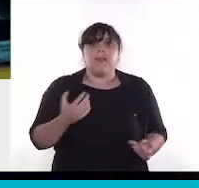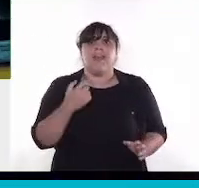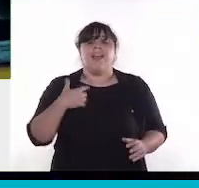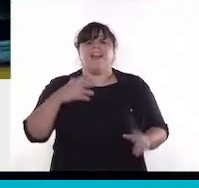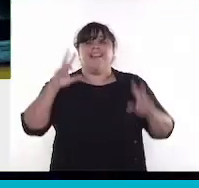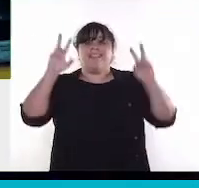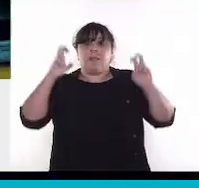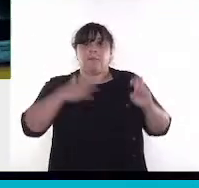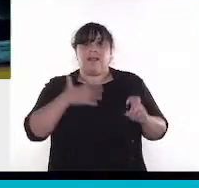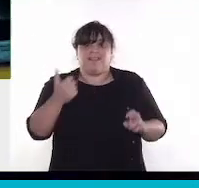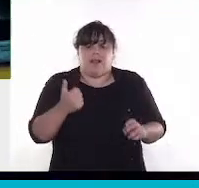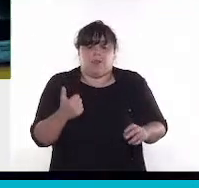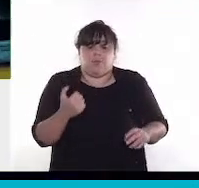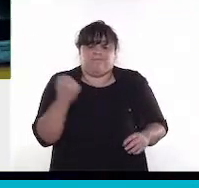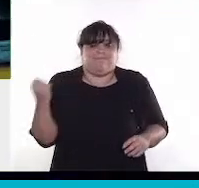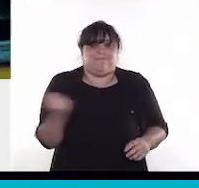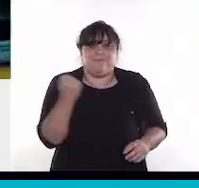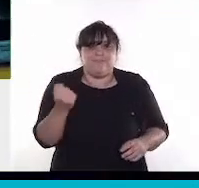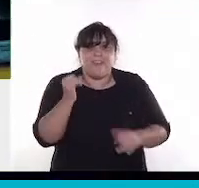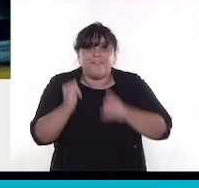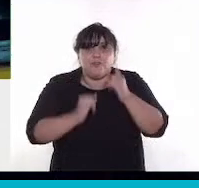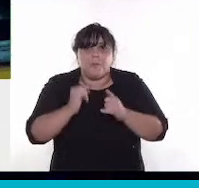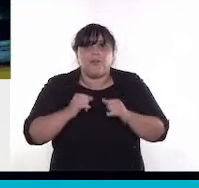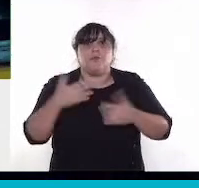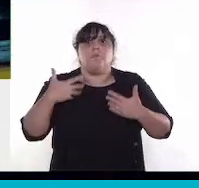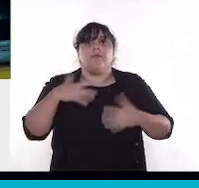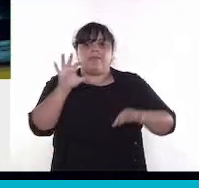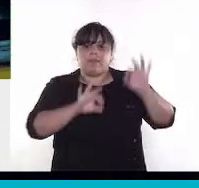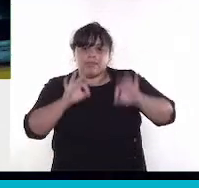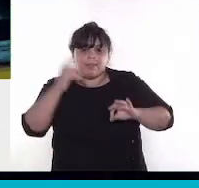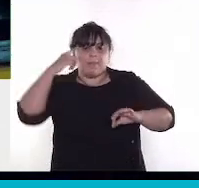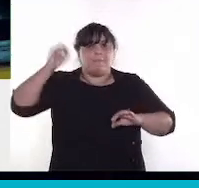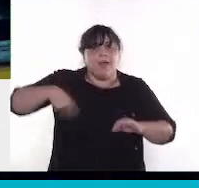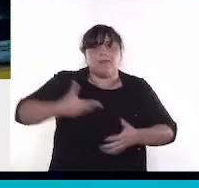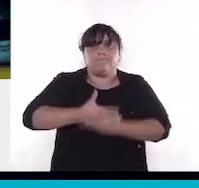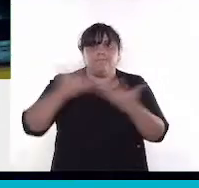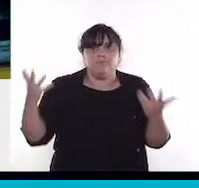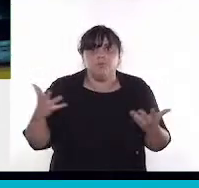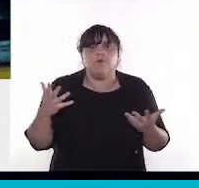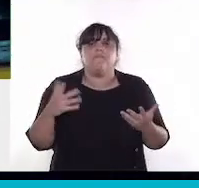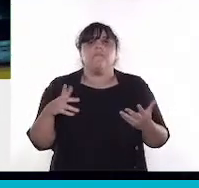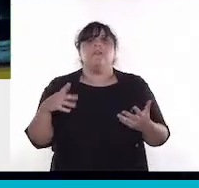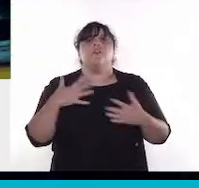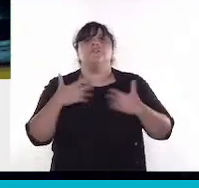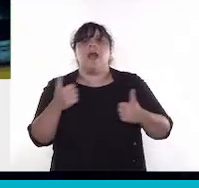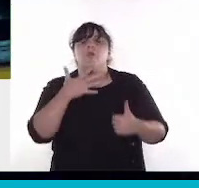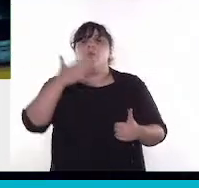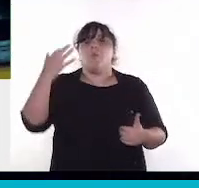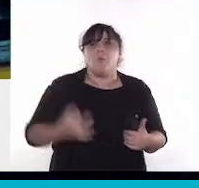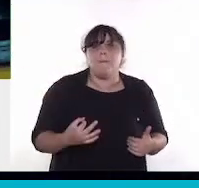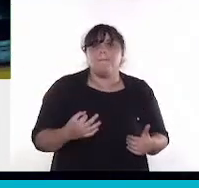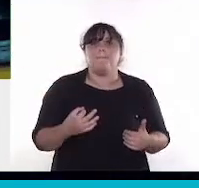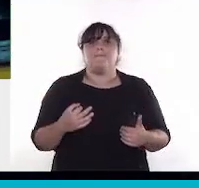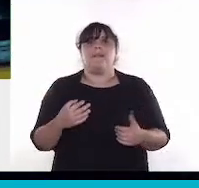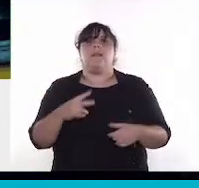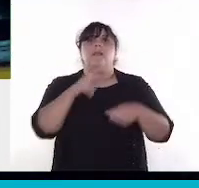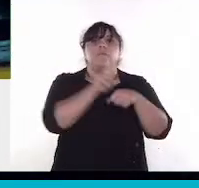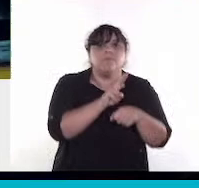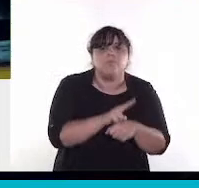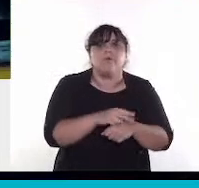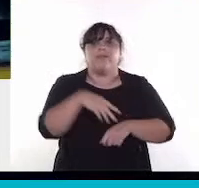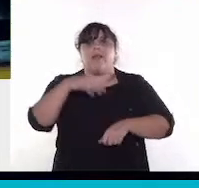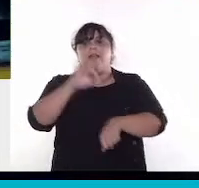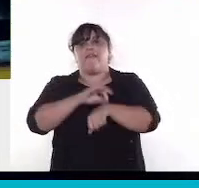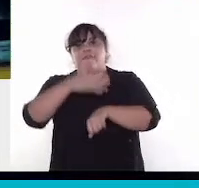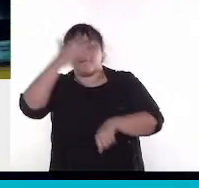diseño de cualquier política pública, para poder garantizar que las funciones esenciales de salud se cumplan, ¿no?, la promoción, la prevención de las enfermedades,